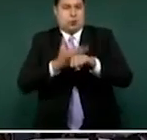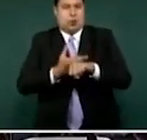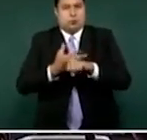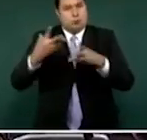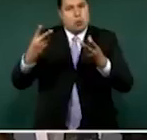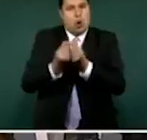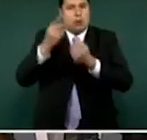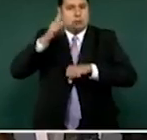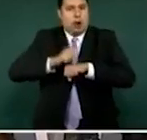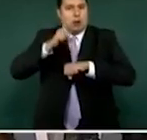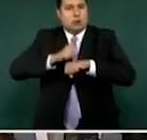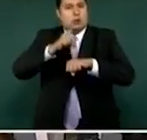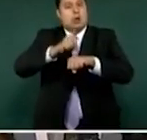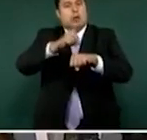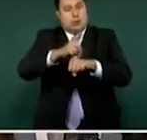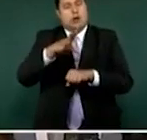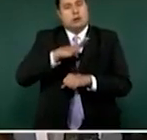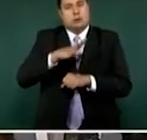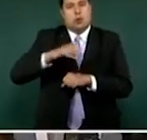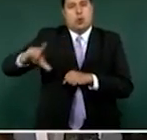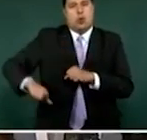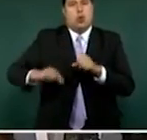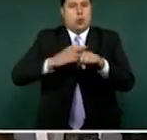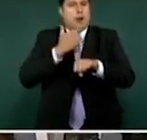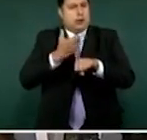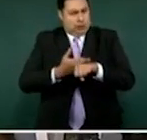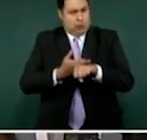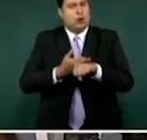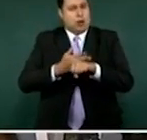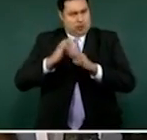todos los días el gobernador en la mesa,